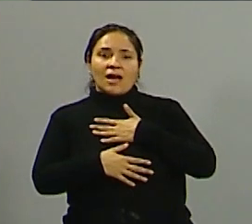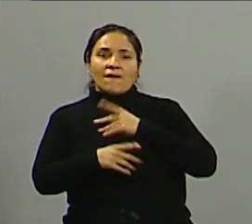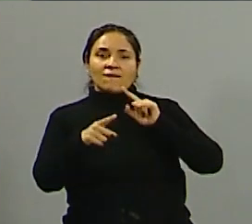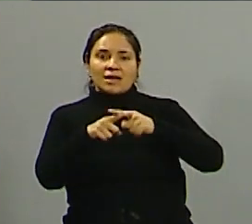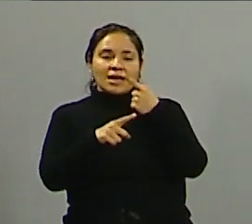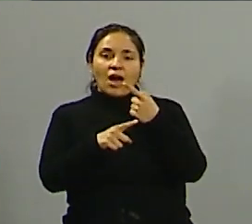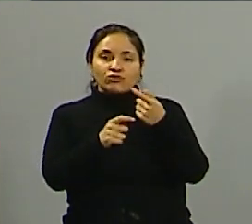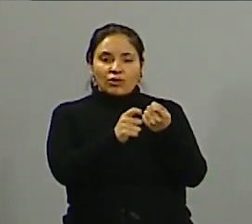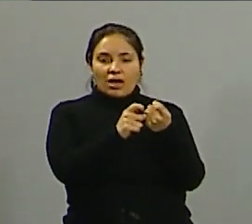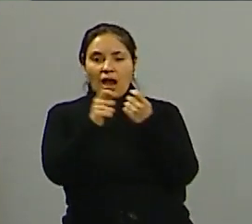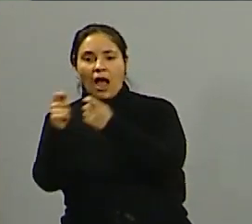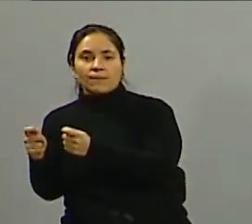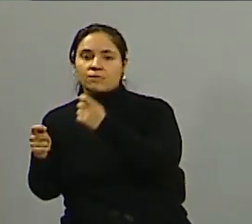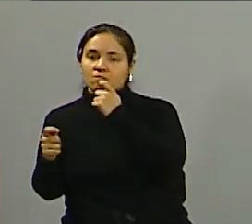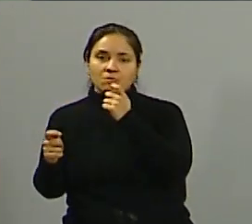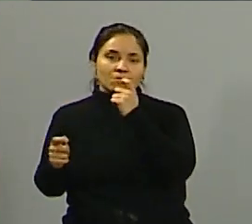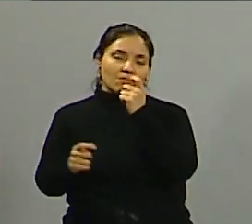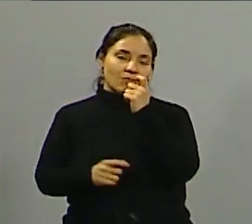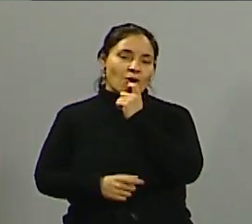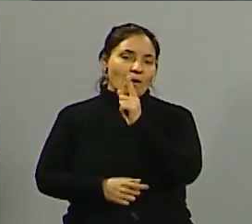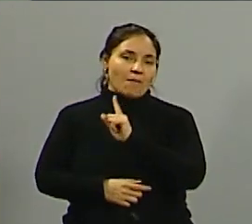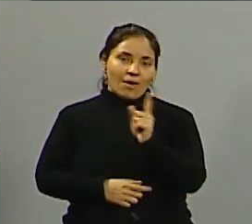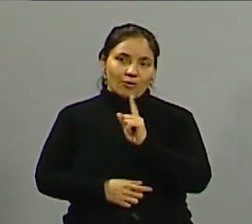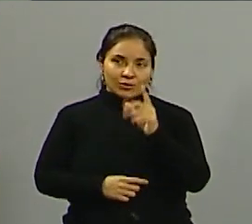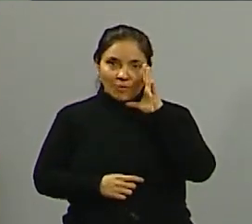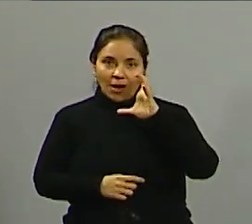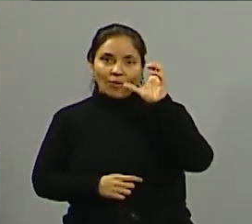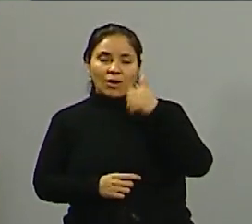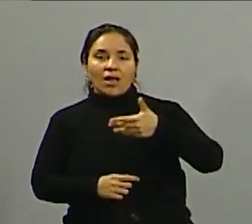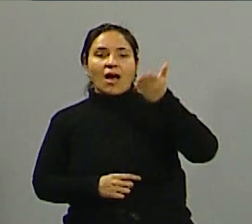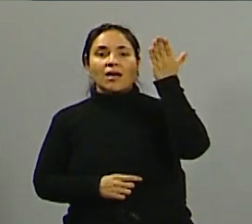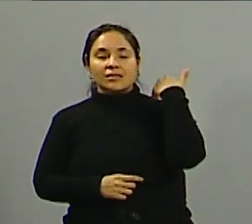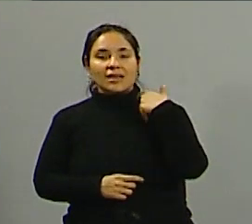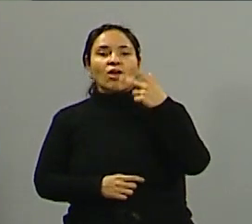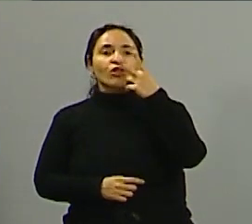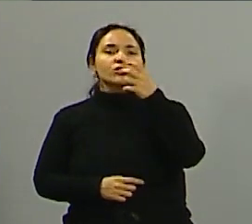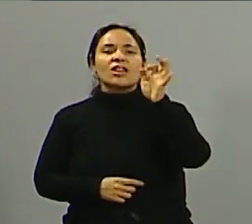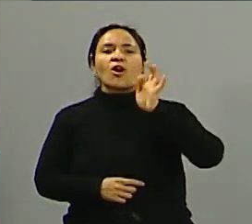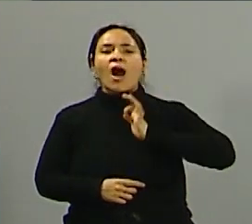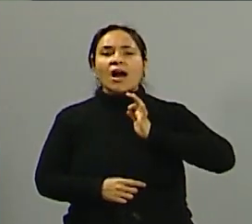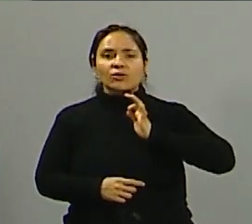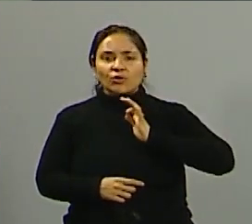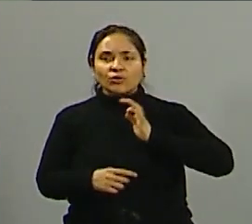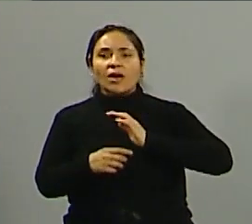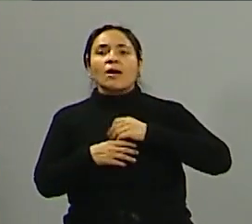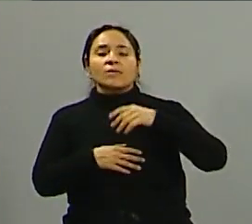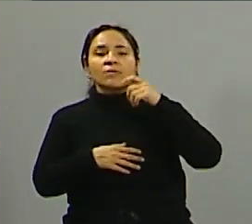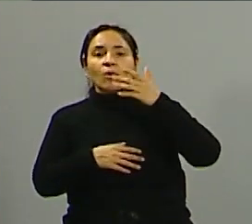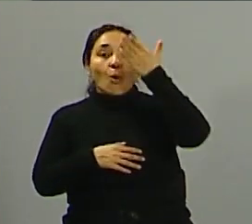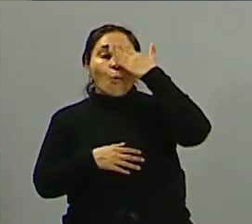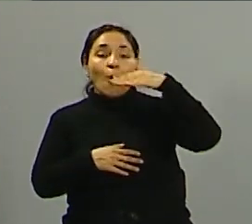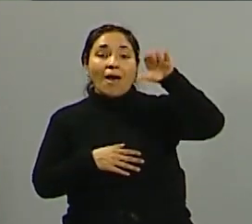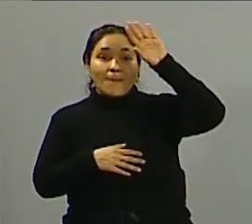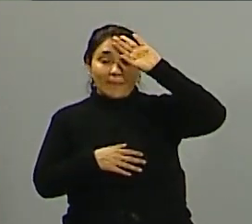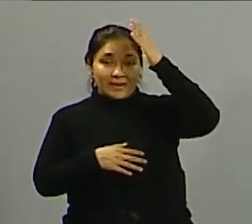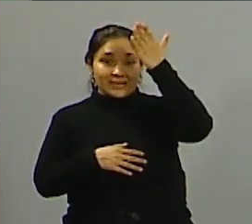digo hoy uno que me quedó marcado para el bicentenario de la muerte del general Martín Miguel de Güemes. Era el